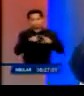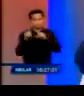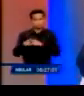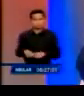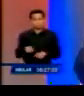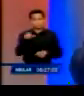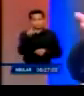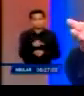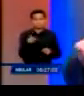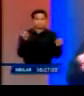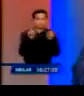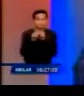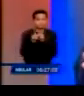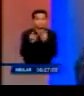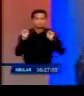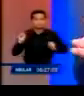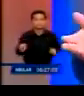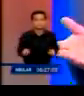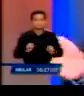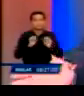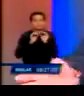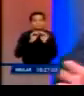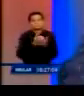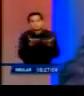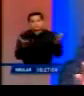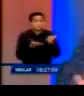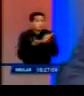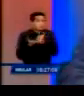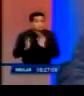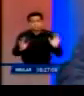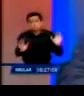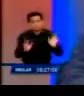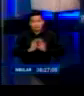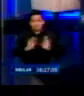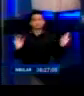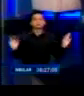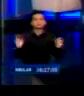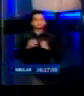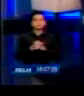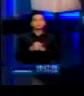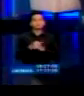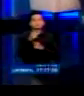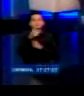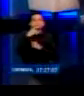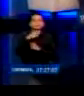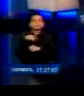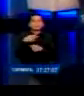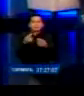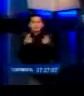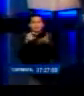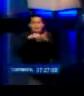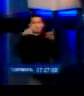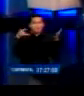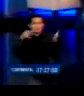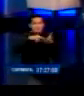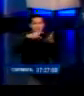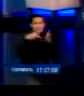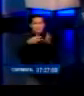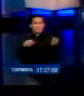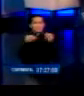acerca un macroagente, cargue el dinero electrónico y le va a servir para transaccionar, únicamente para eso. Usted ha dicho, el dinero electrónico es